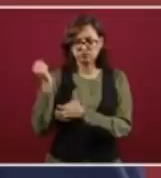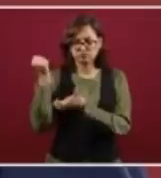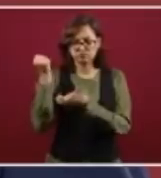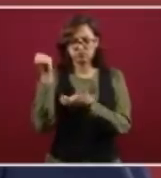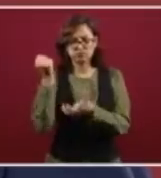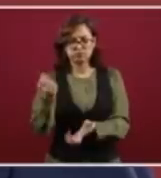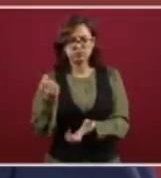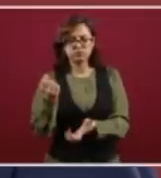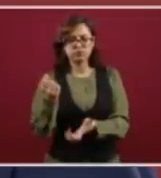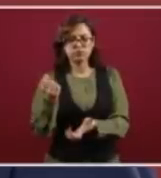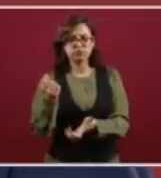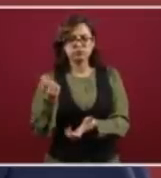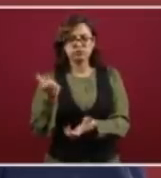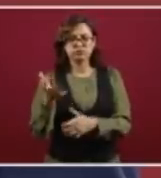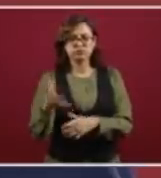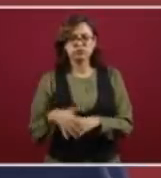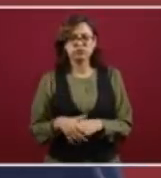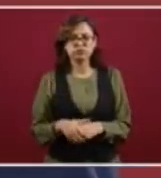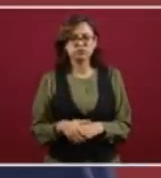que